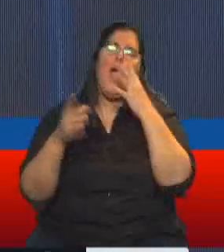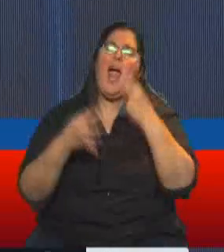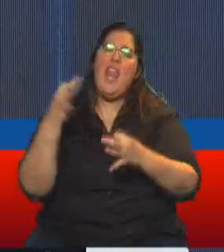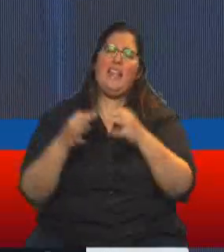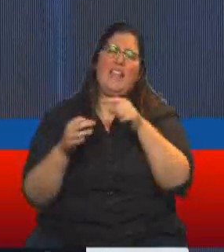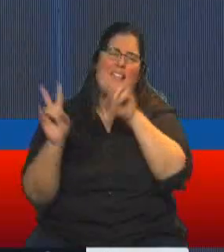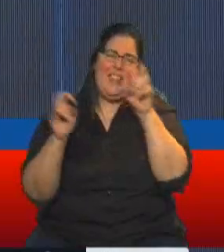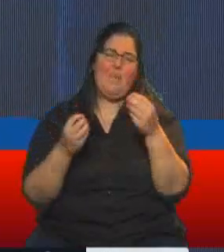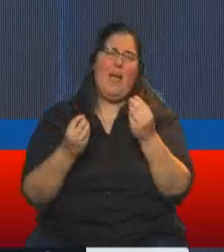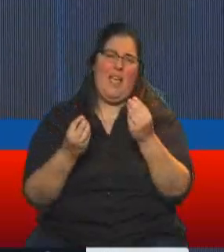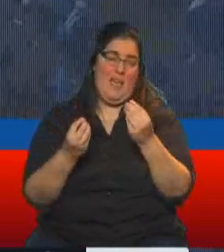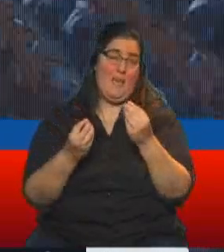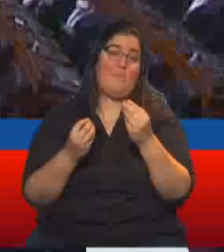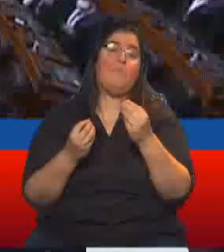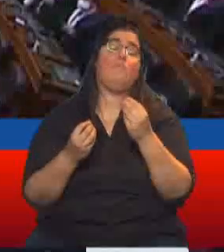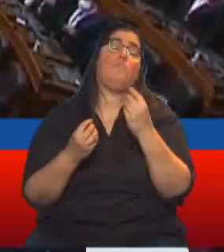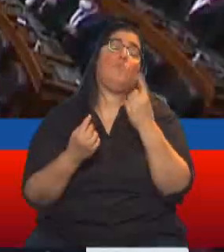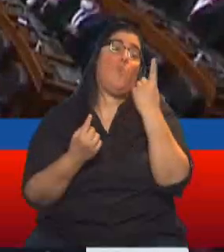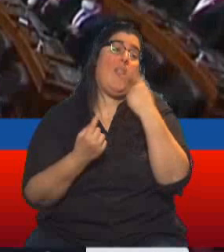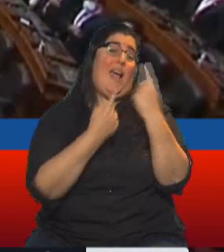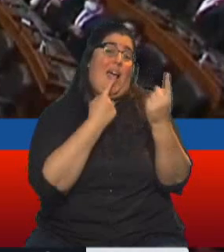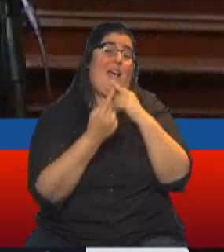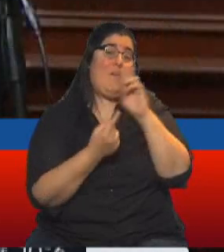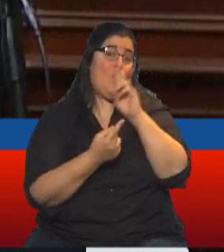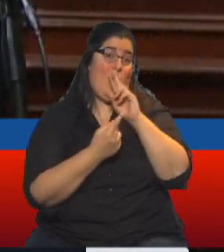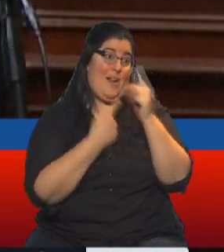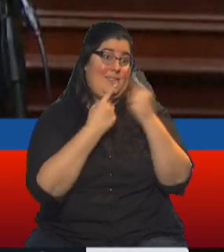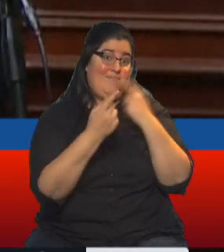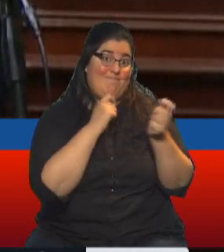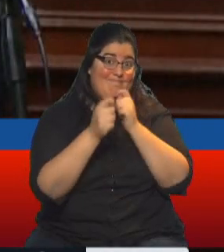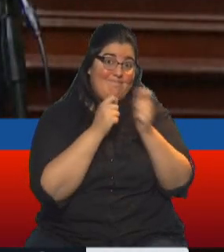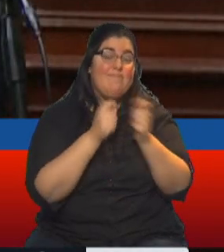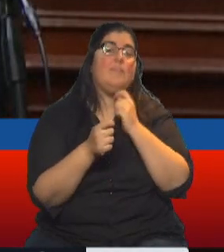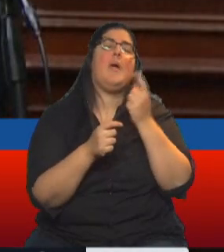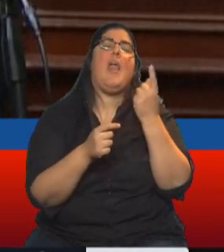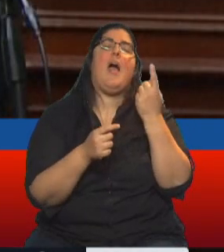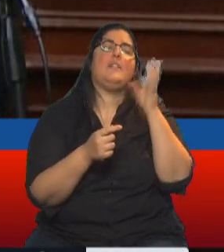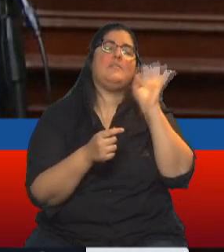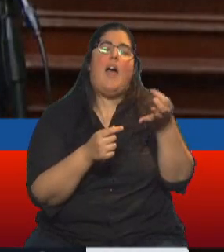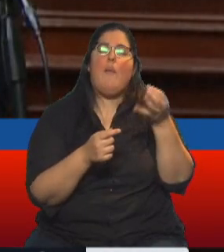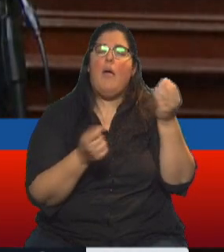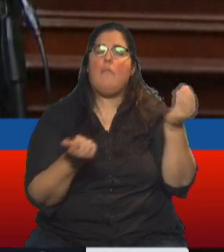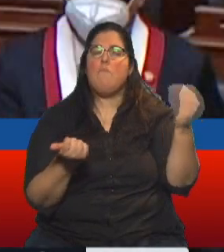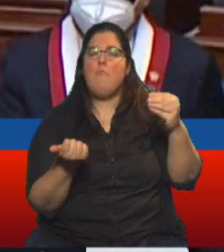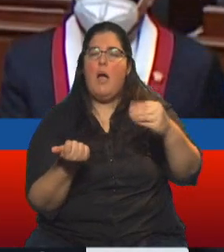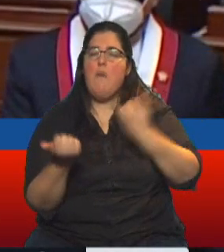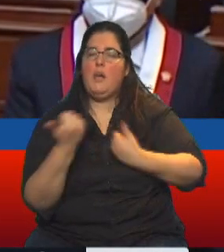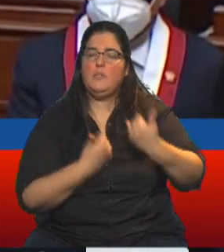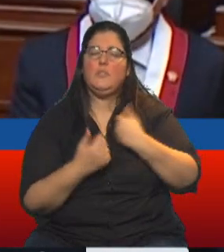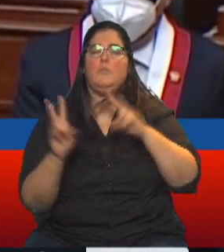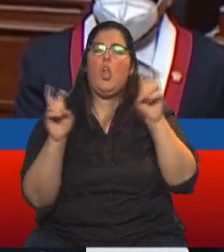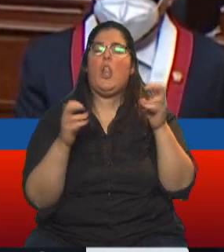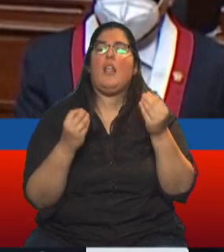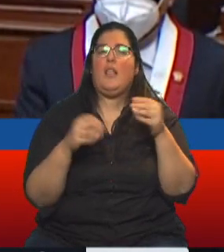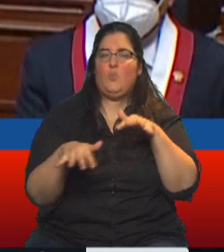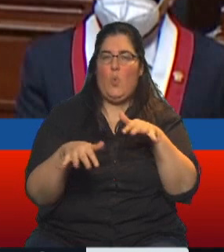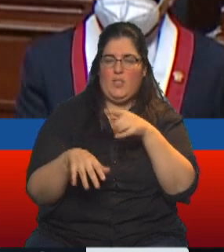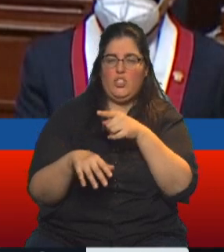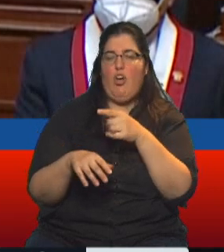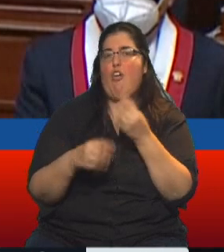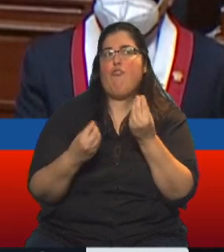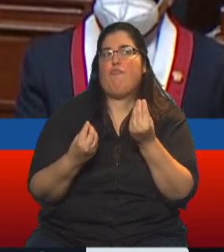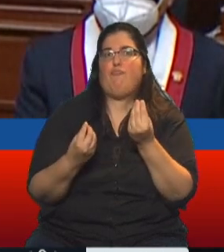con una entrevistada donde vamos a profundizar también el caso de, bueno, cuál es